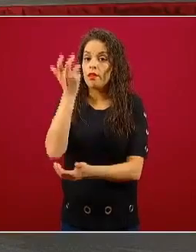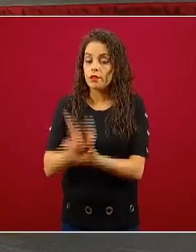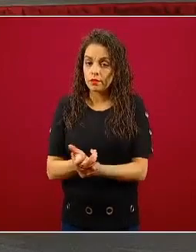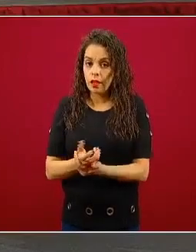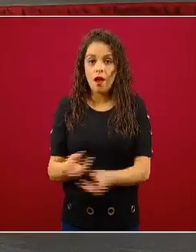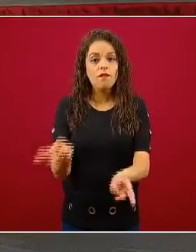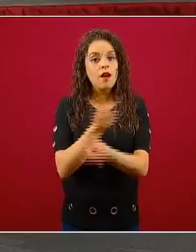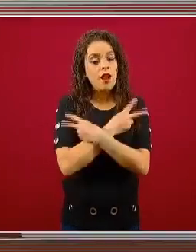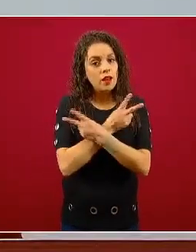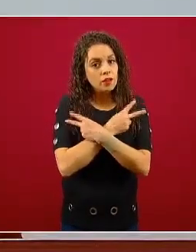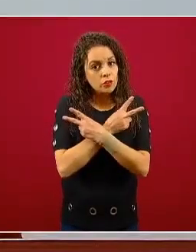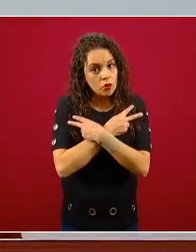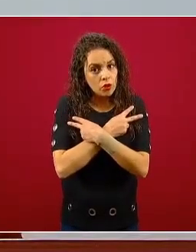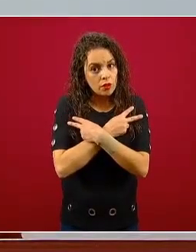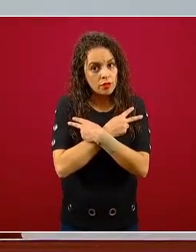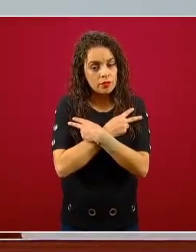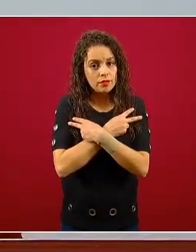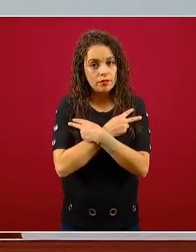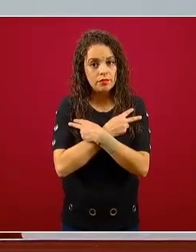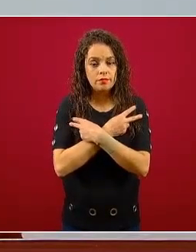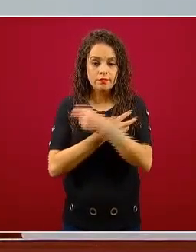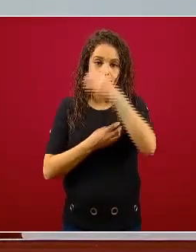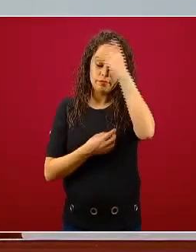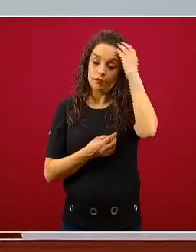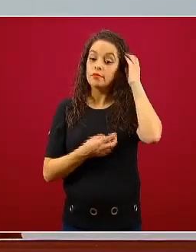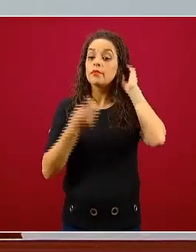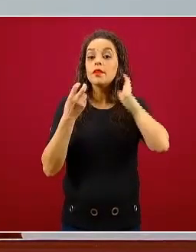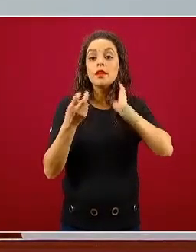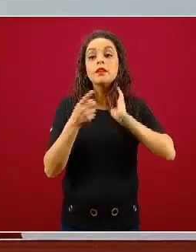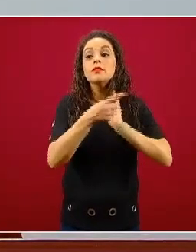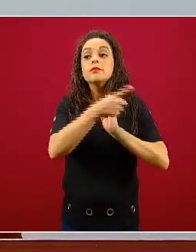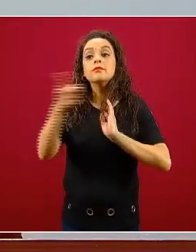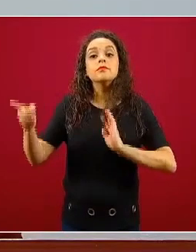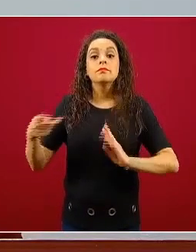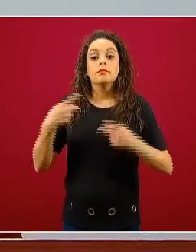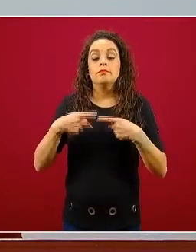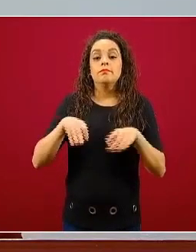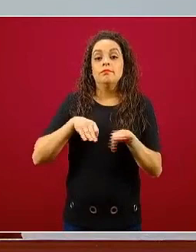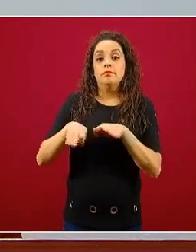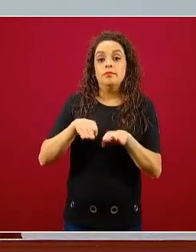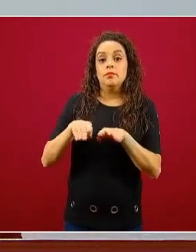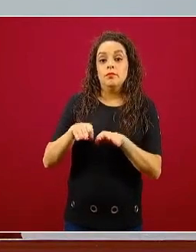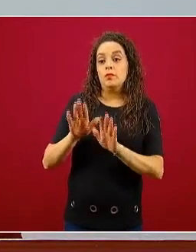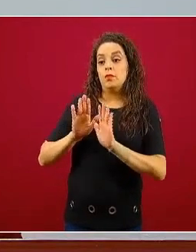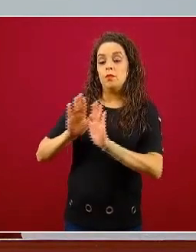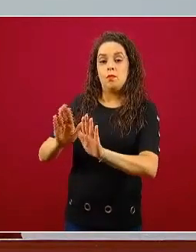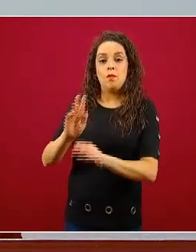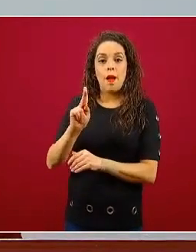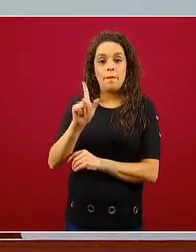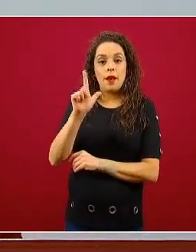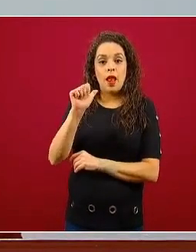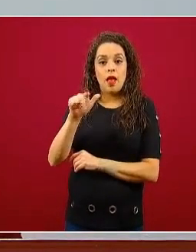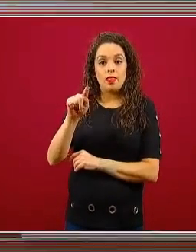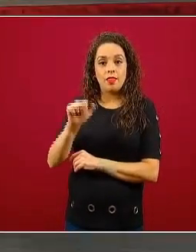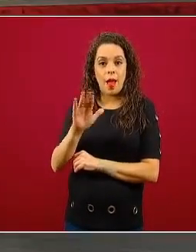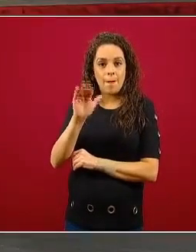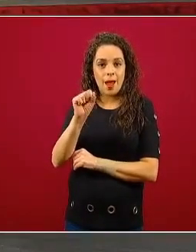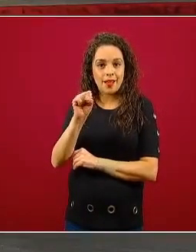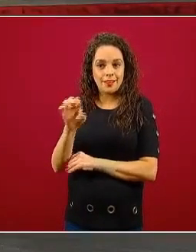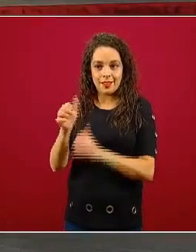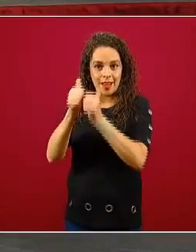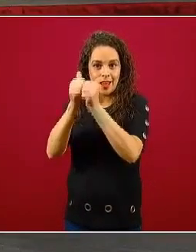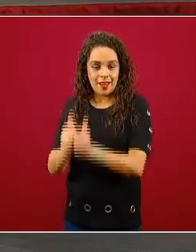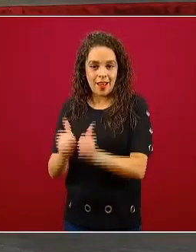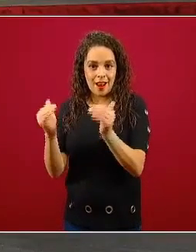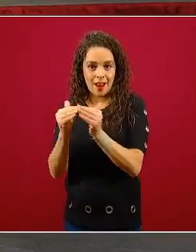unas vacaciones. Entonces, las trabajadoras que están de planta, pido desde aquí